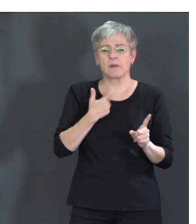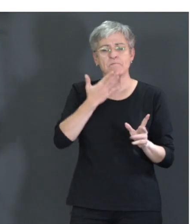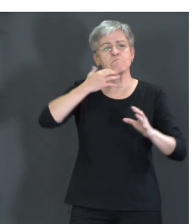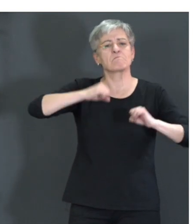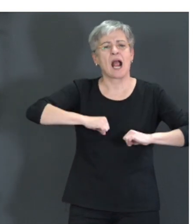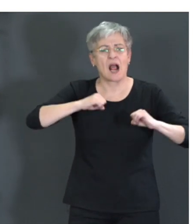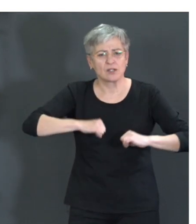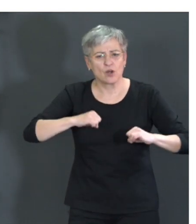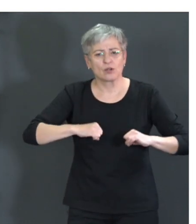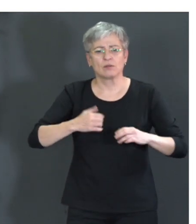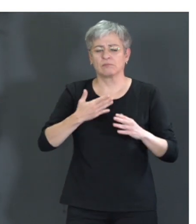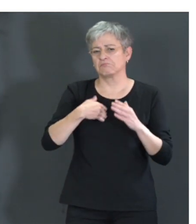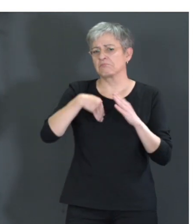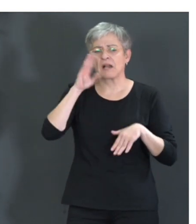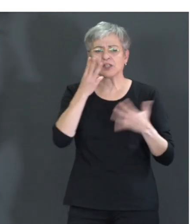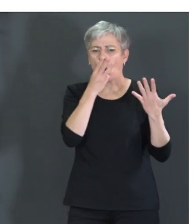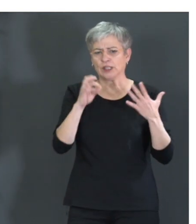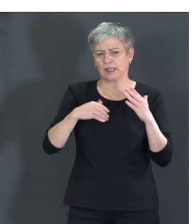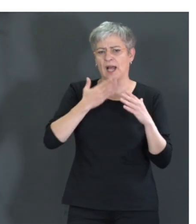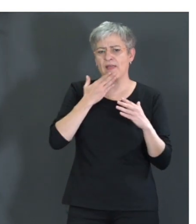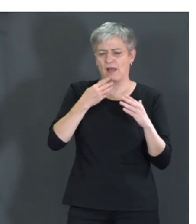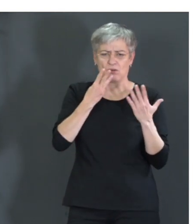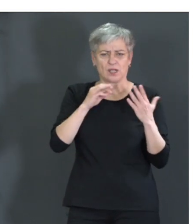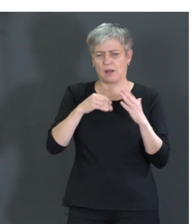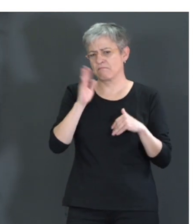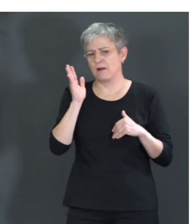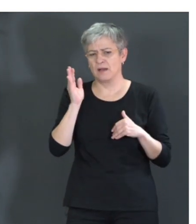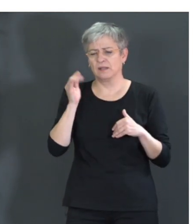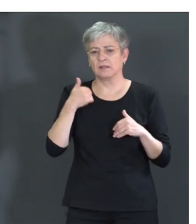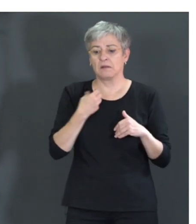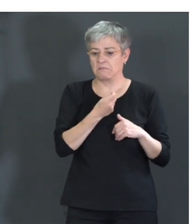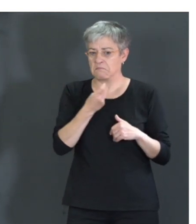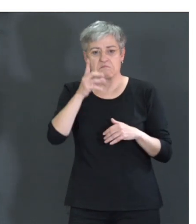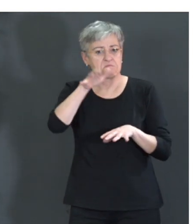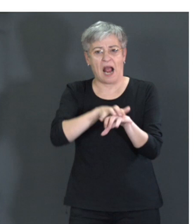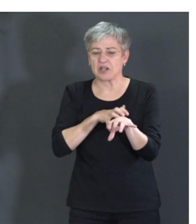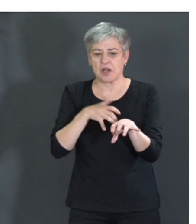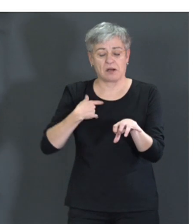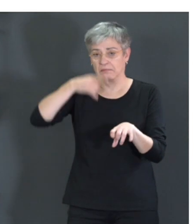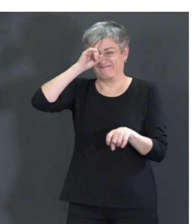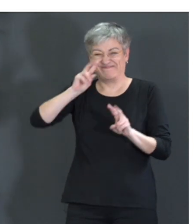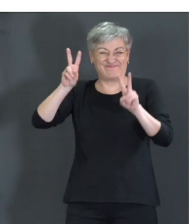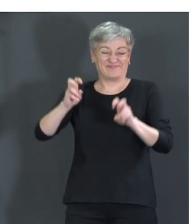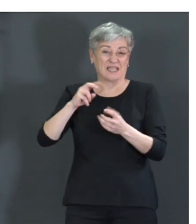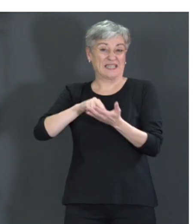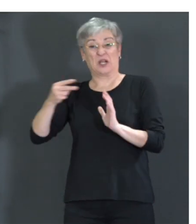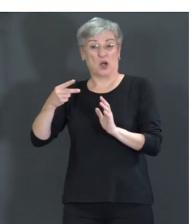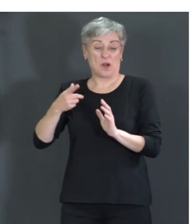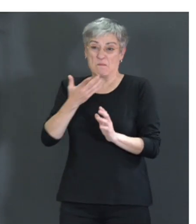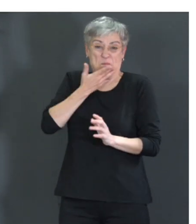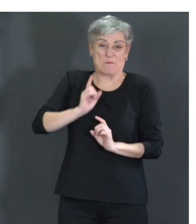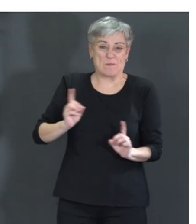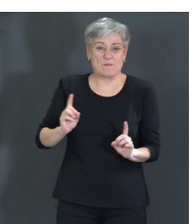persona mayor por encima de los 80 años. Muchas de ellas no estaban familiarizadas con las tecnologías, y ahí la verdad